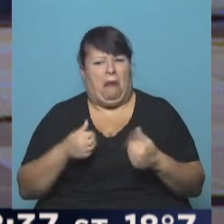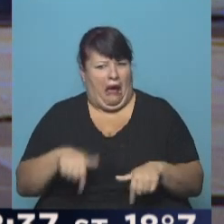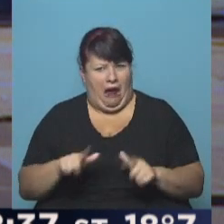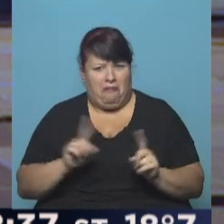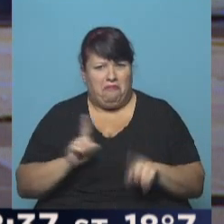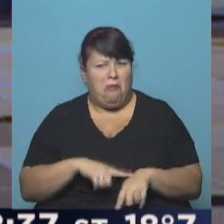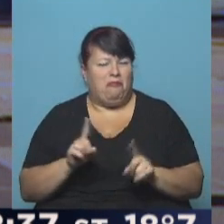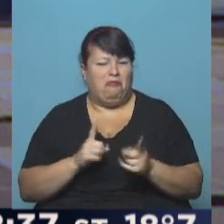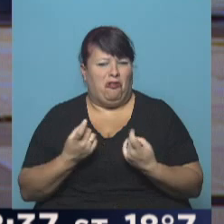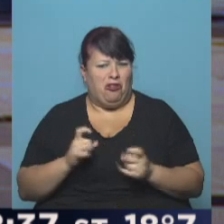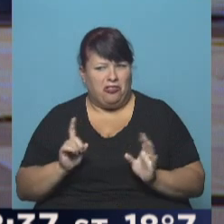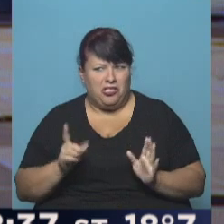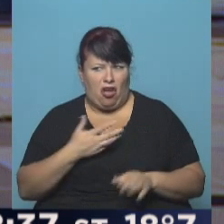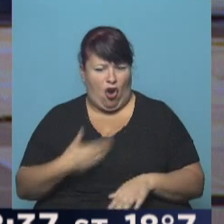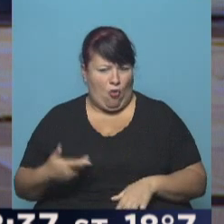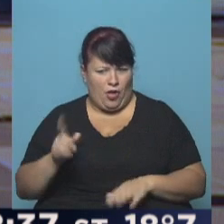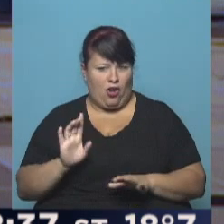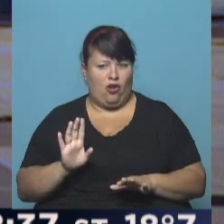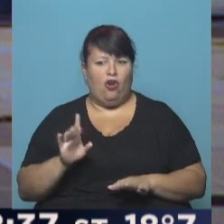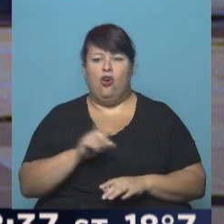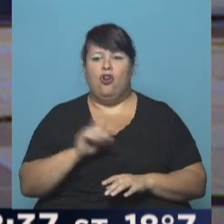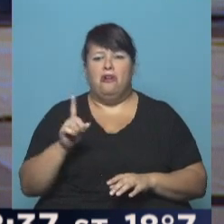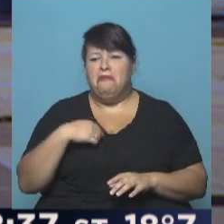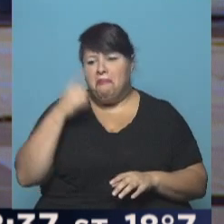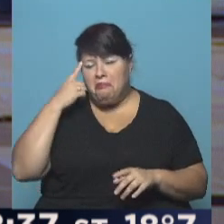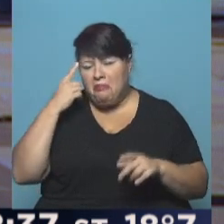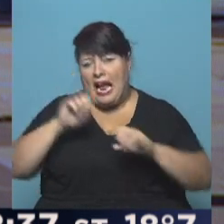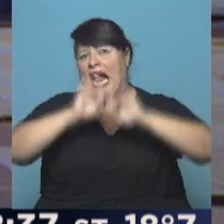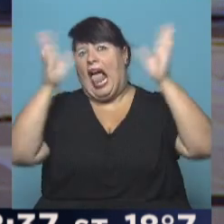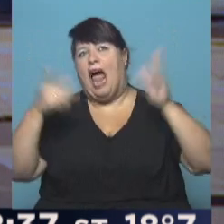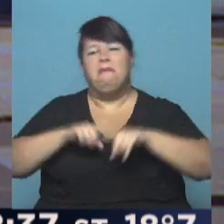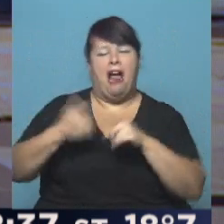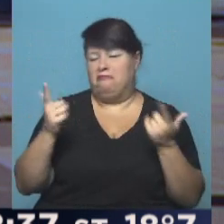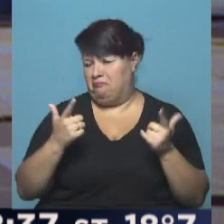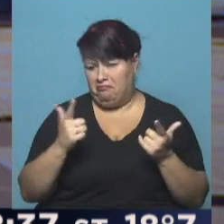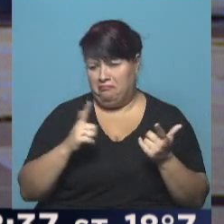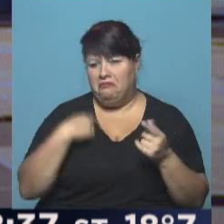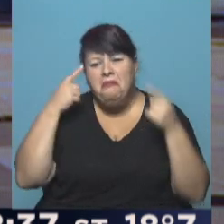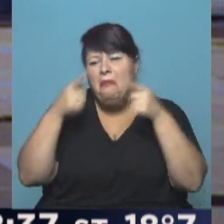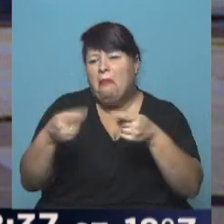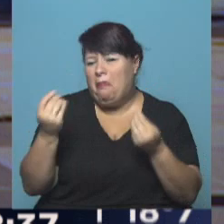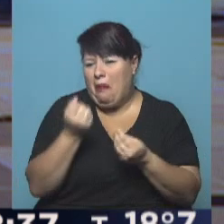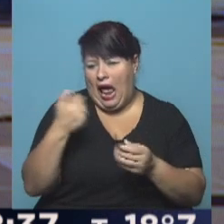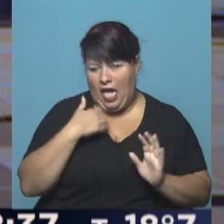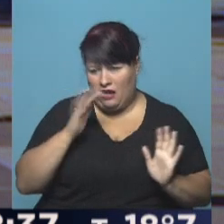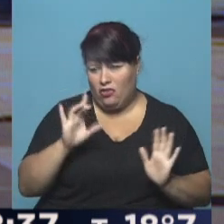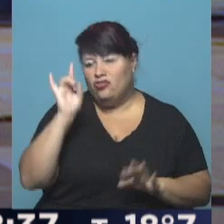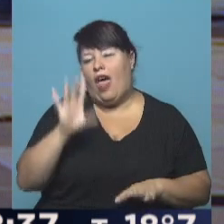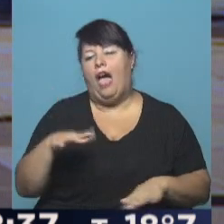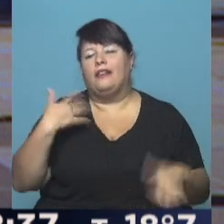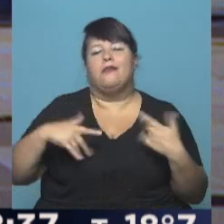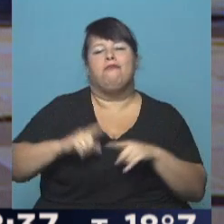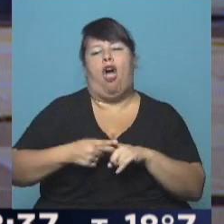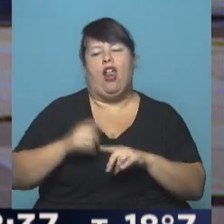momento del gobierno no vemos motivos claros para llevar un paro no sabíamos el objetivo más que nada un apuro